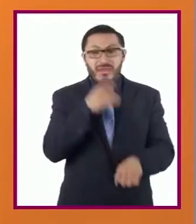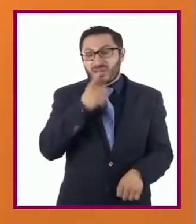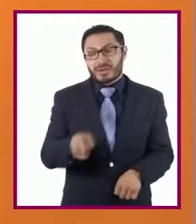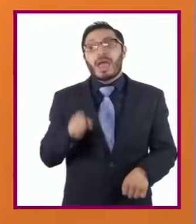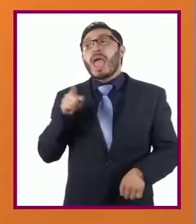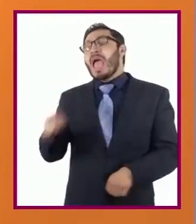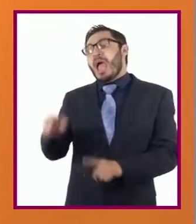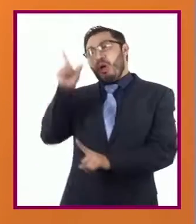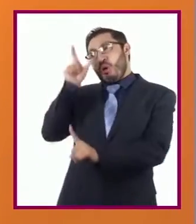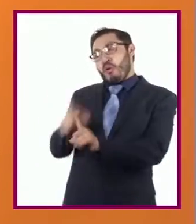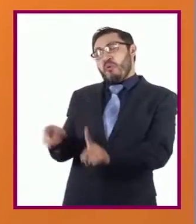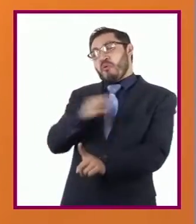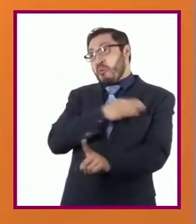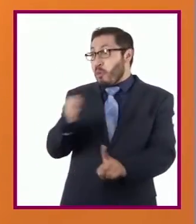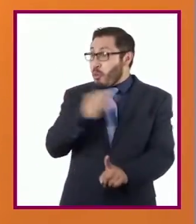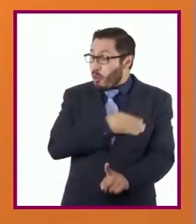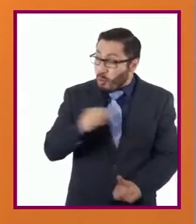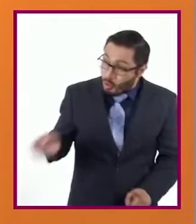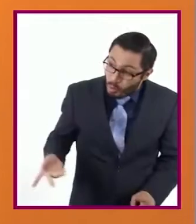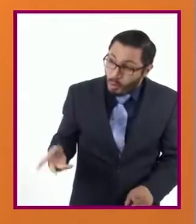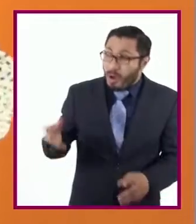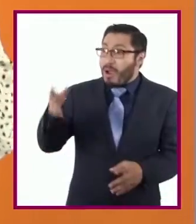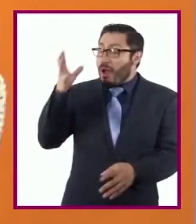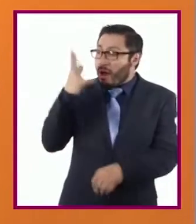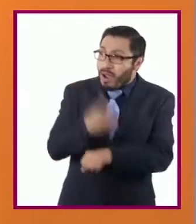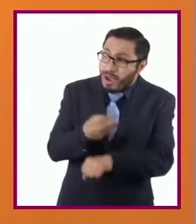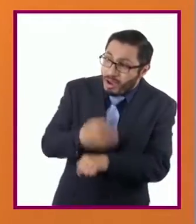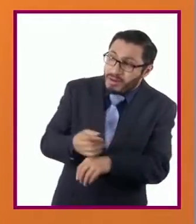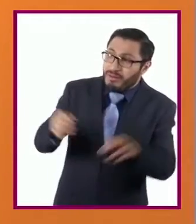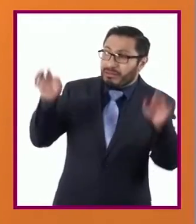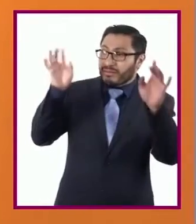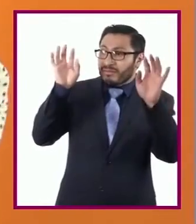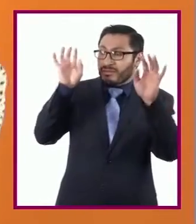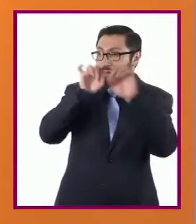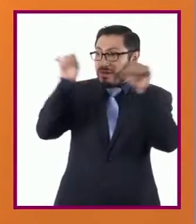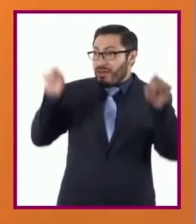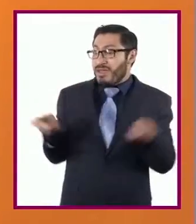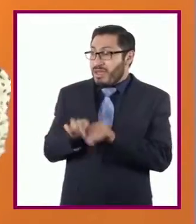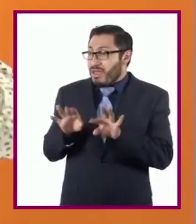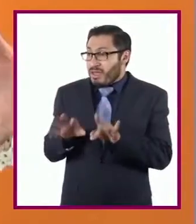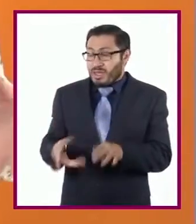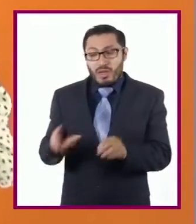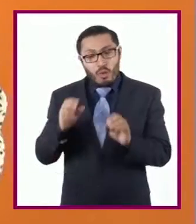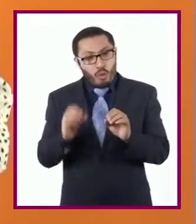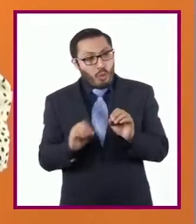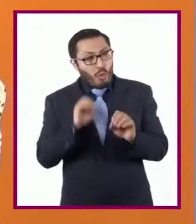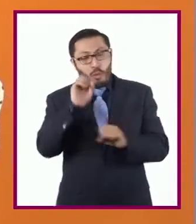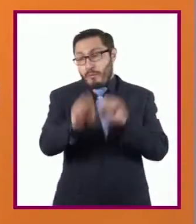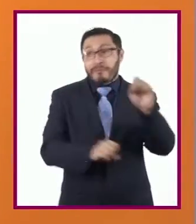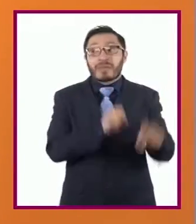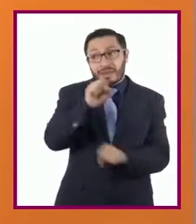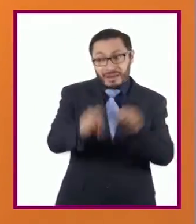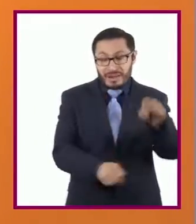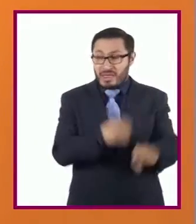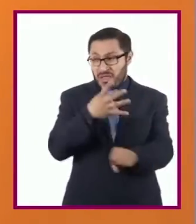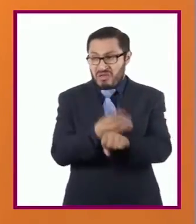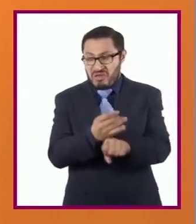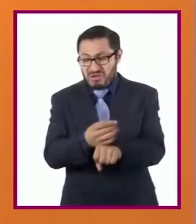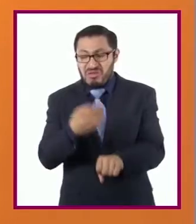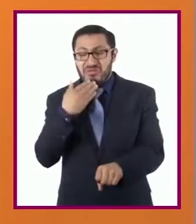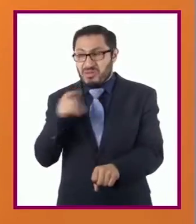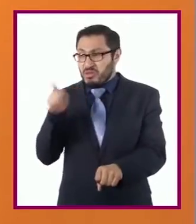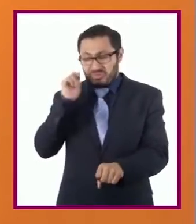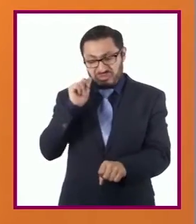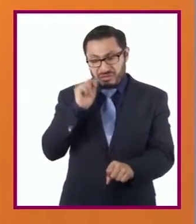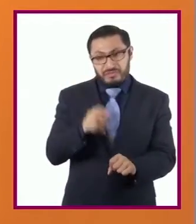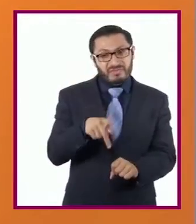bueno arreglando la computadora o eres muy bueno arreglando la bicicleta, siempre lo haces, y a veces el